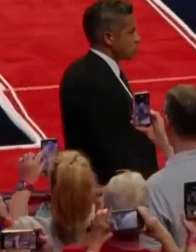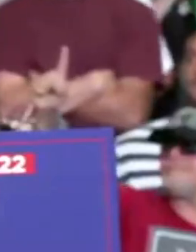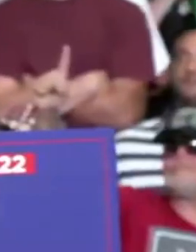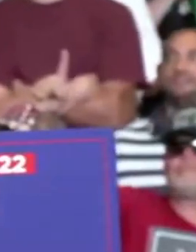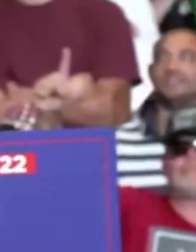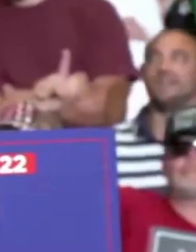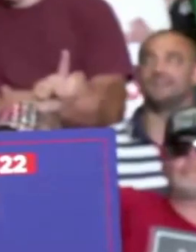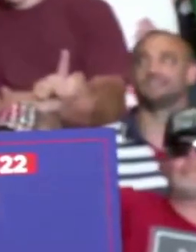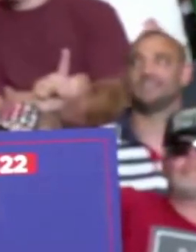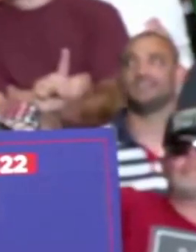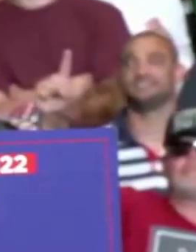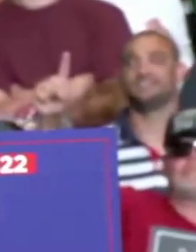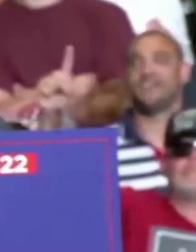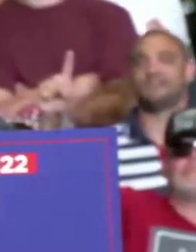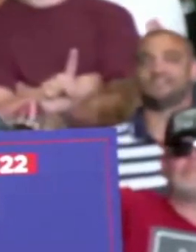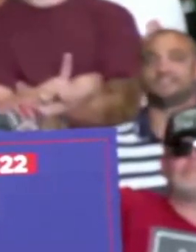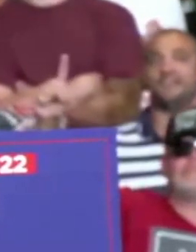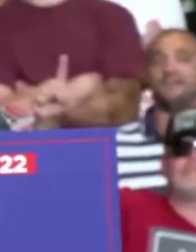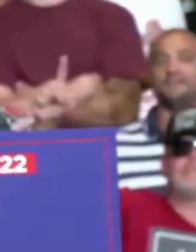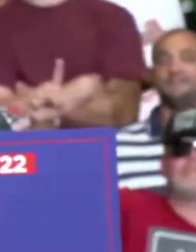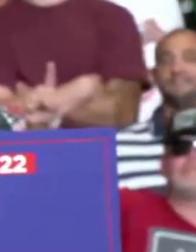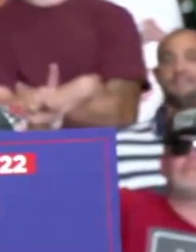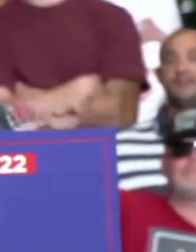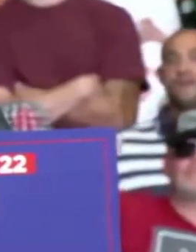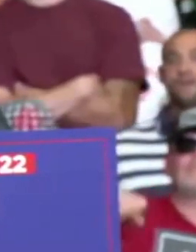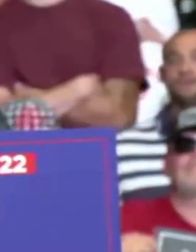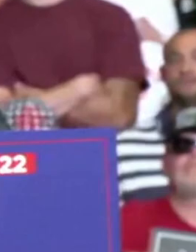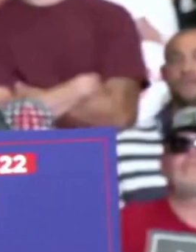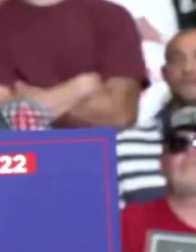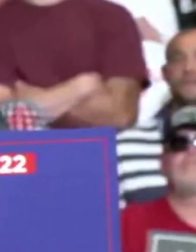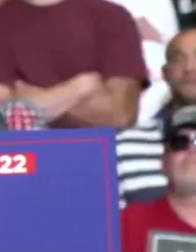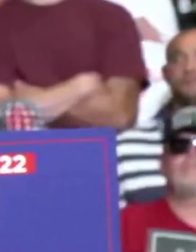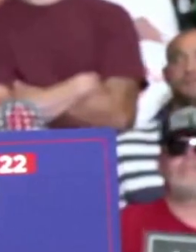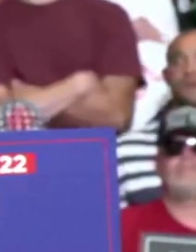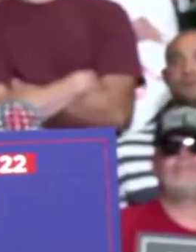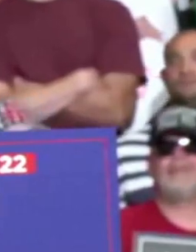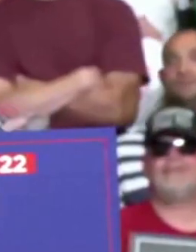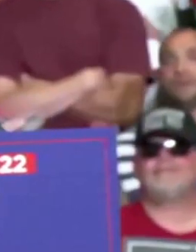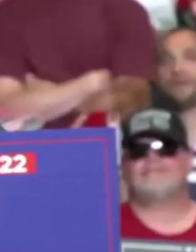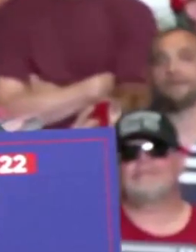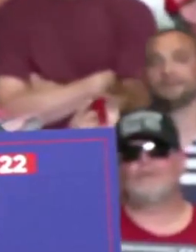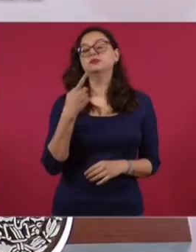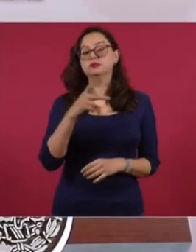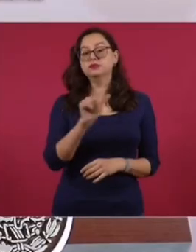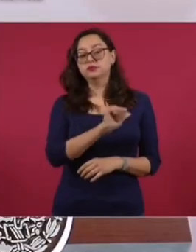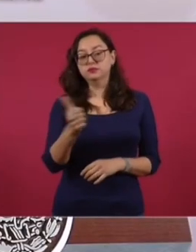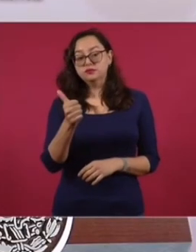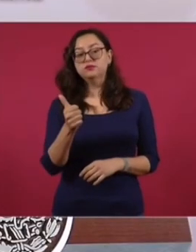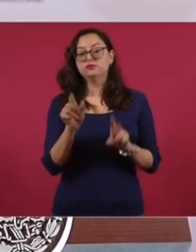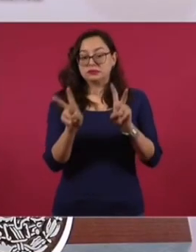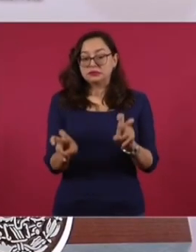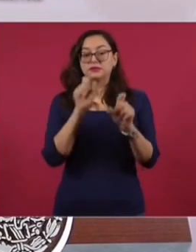entre 2017 y 2021. Esta mañana, el presidente de México respondió a estas afirmaciones en su conferencia de